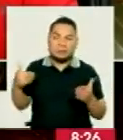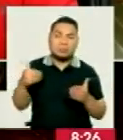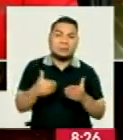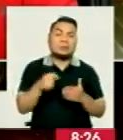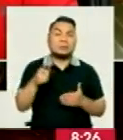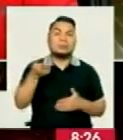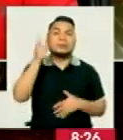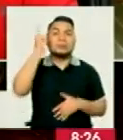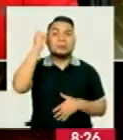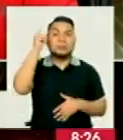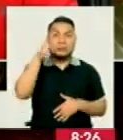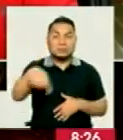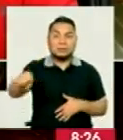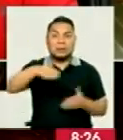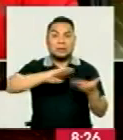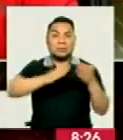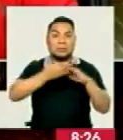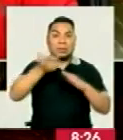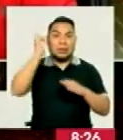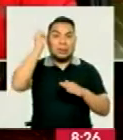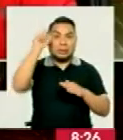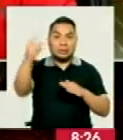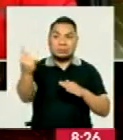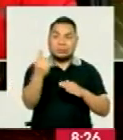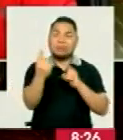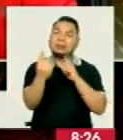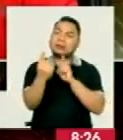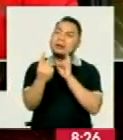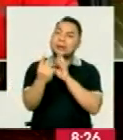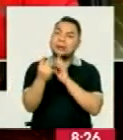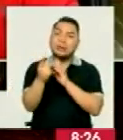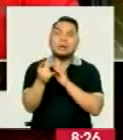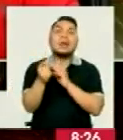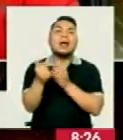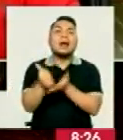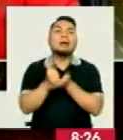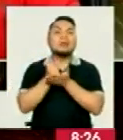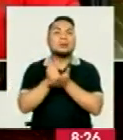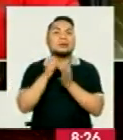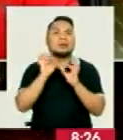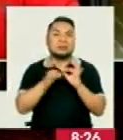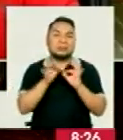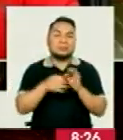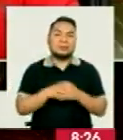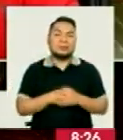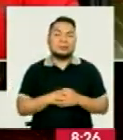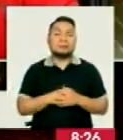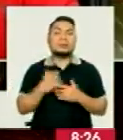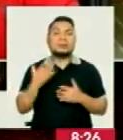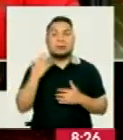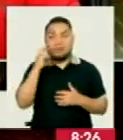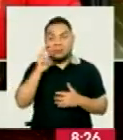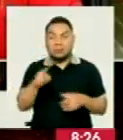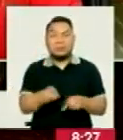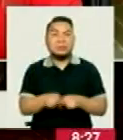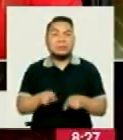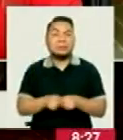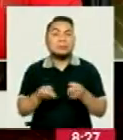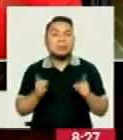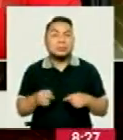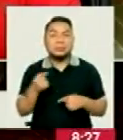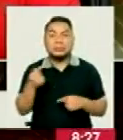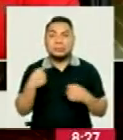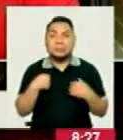a líderes de estas comunidades quien también nos han ayudado a ser intérpretes. Y esto lo podemos ver en relación a que cuando llega